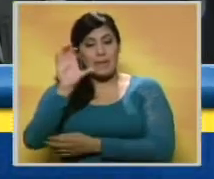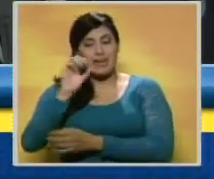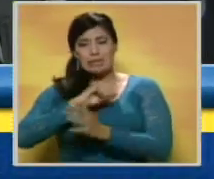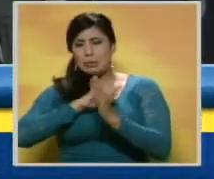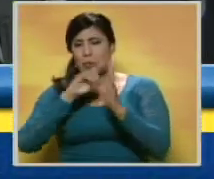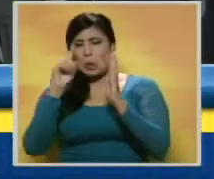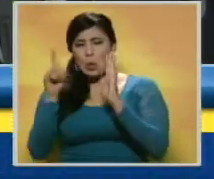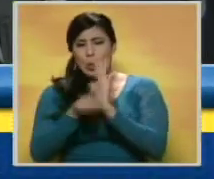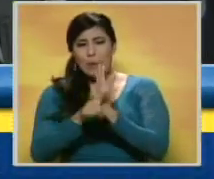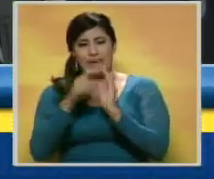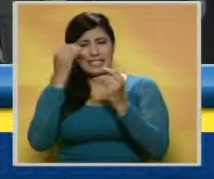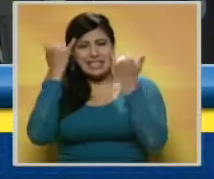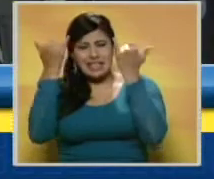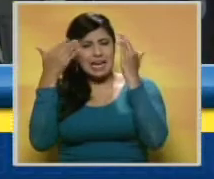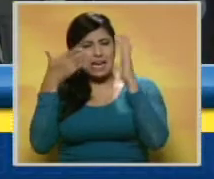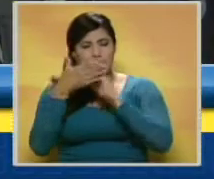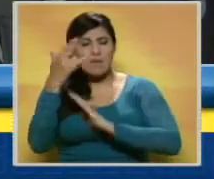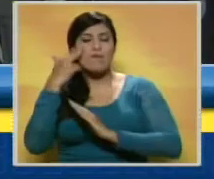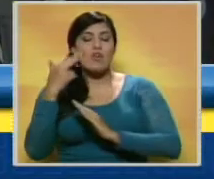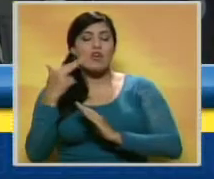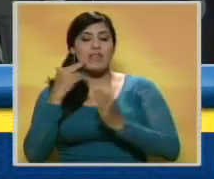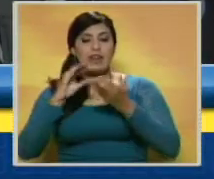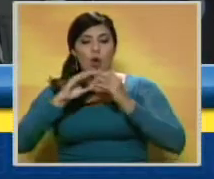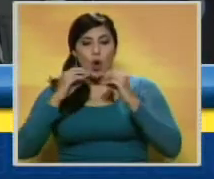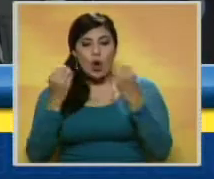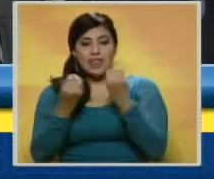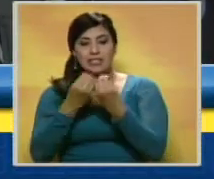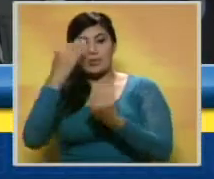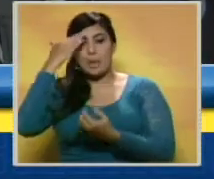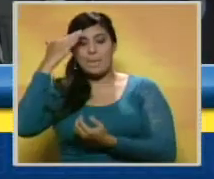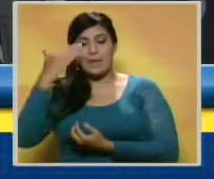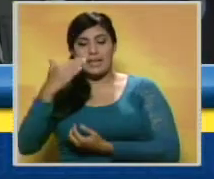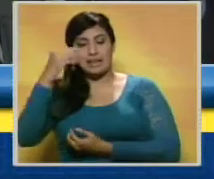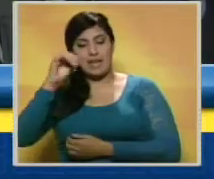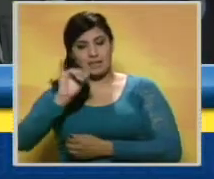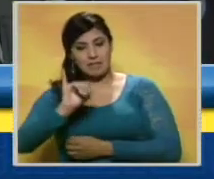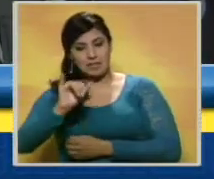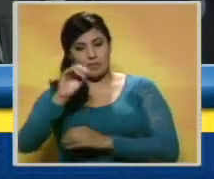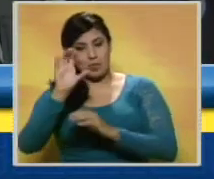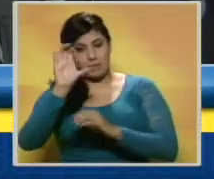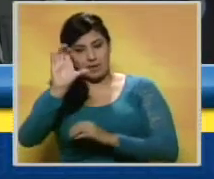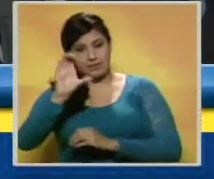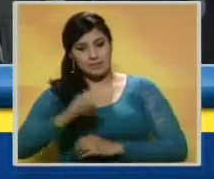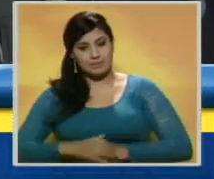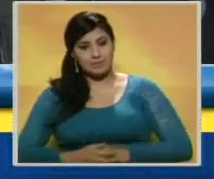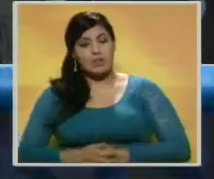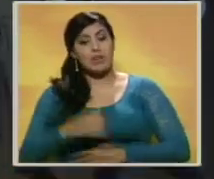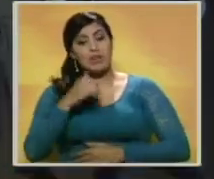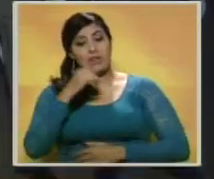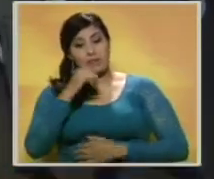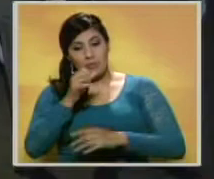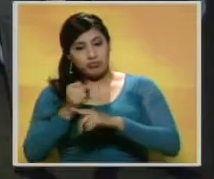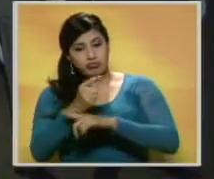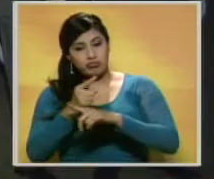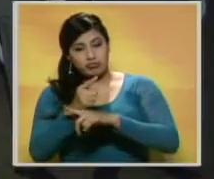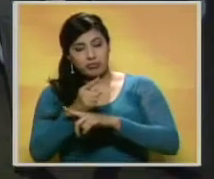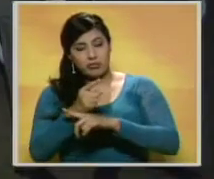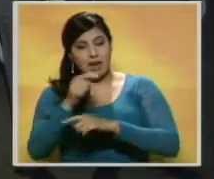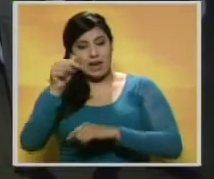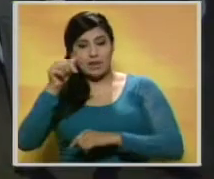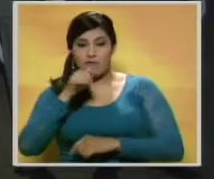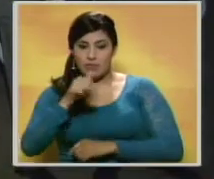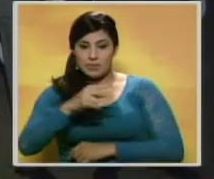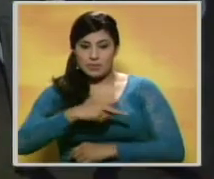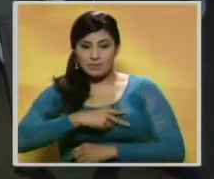totalmente enmarcado en los ideales bolivarianos de la organización militar de la Fuerza Armada Nacional. Desde Fuerte Tiuna, Rafael Aníbal